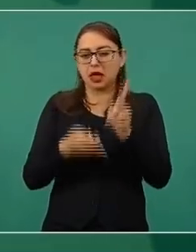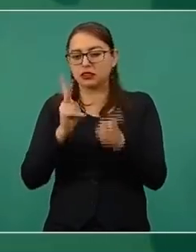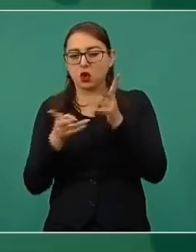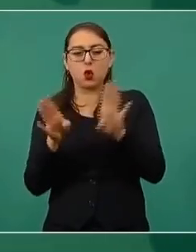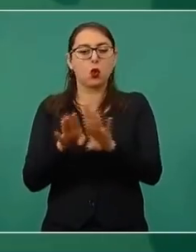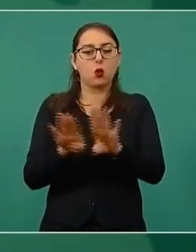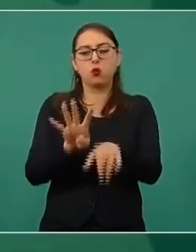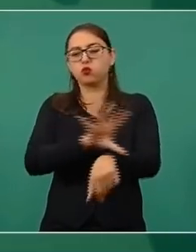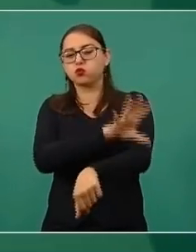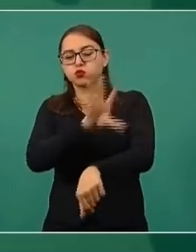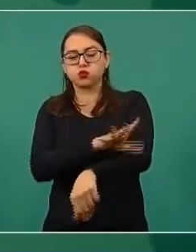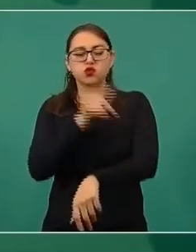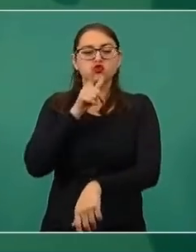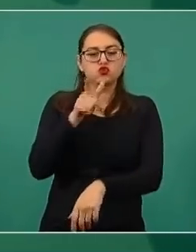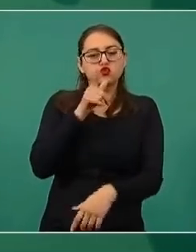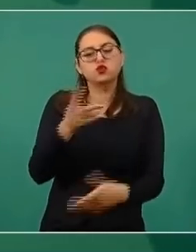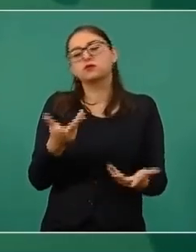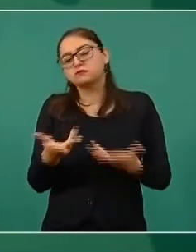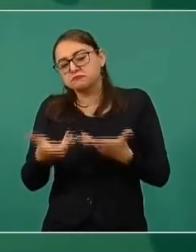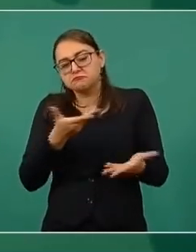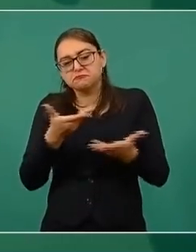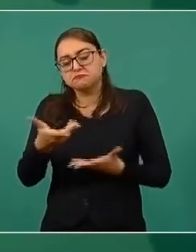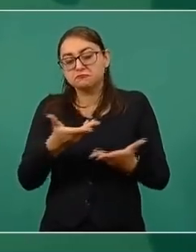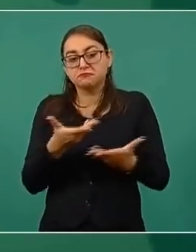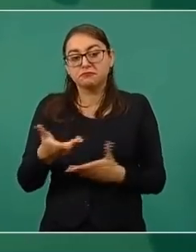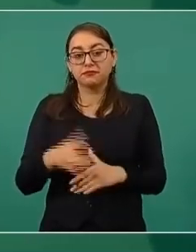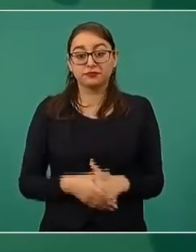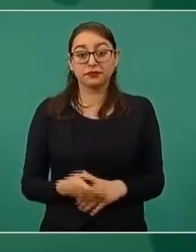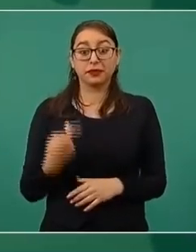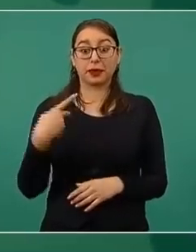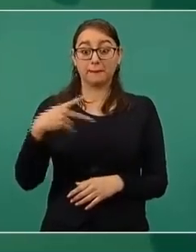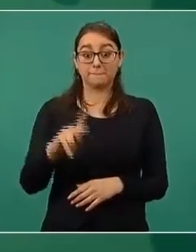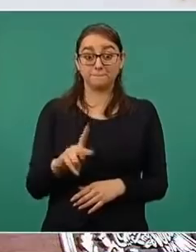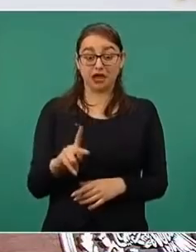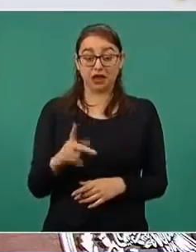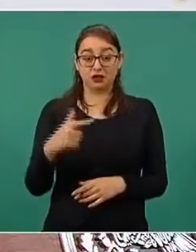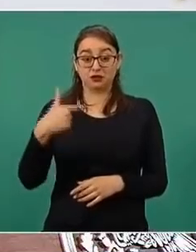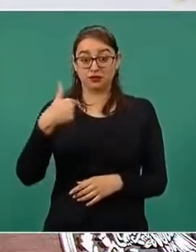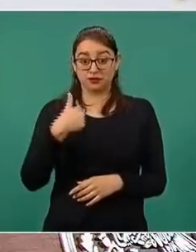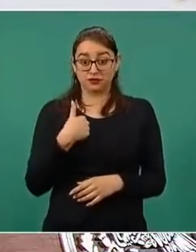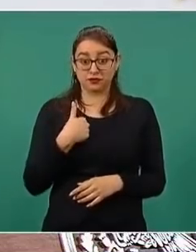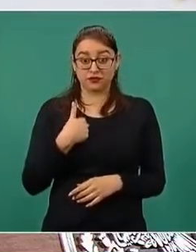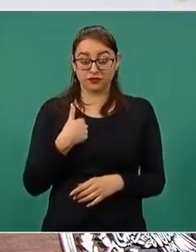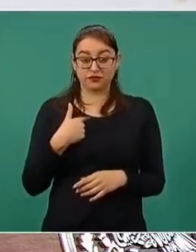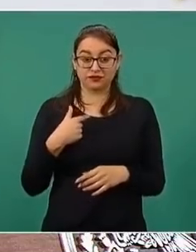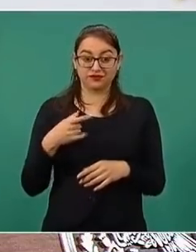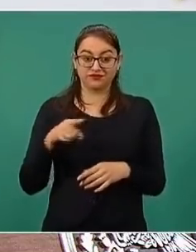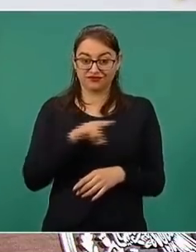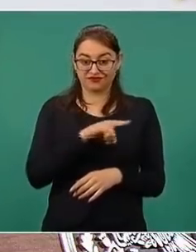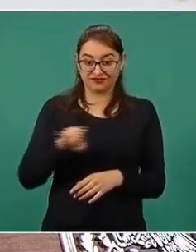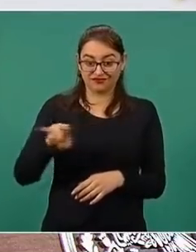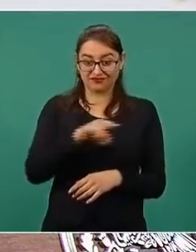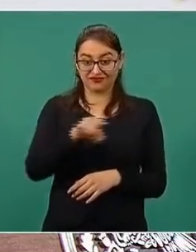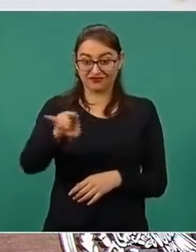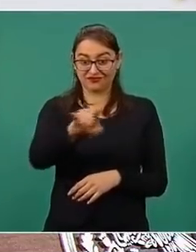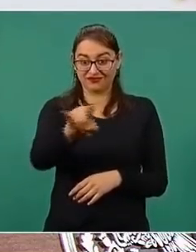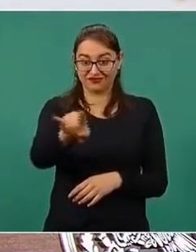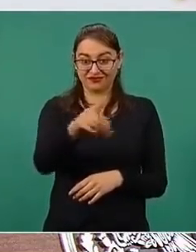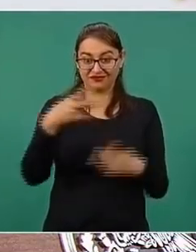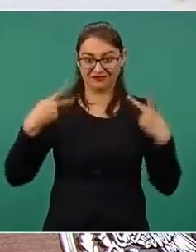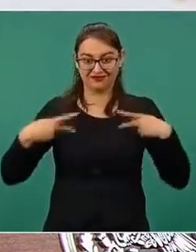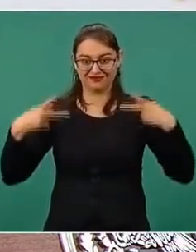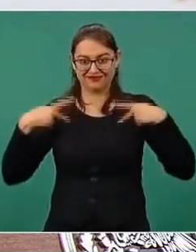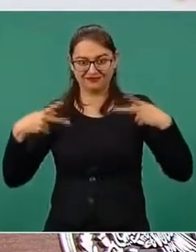manejan la hidroeléctrica, pero iba yo pasando y se iba corriendo la voz y salían de